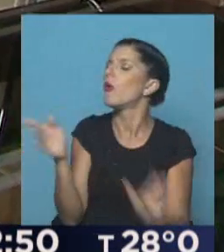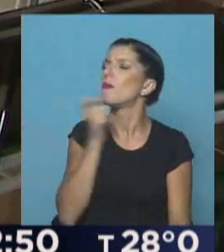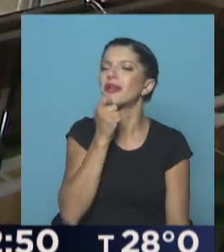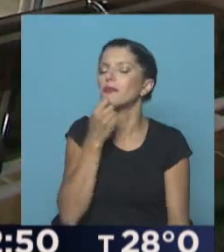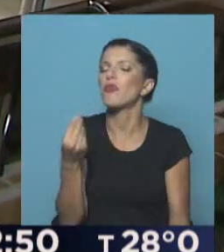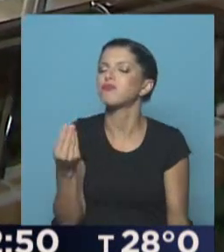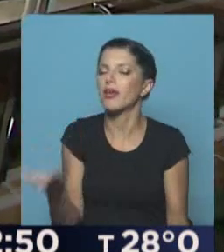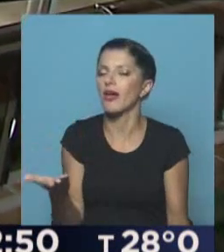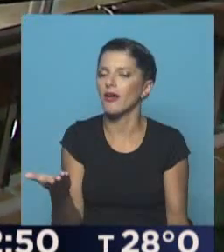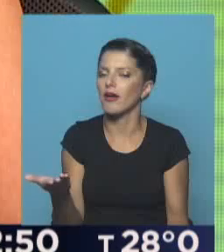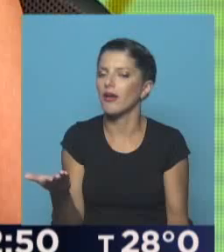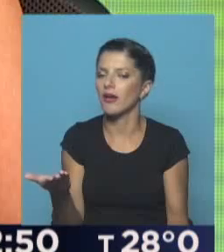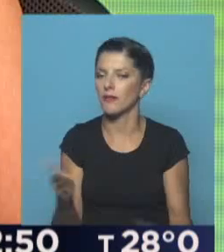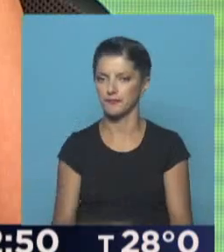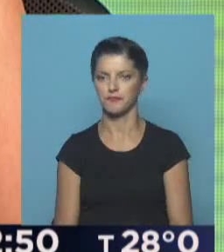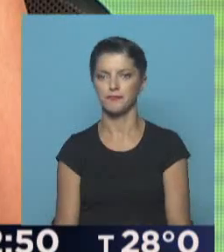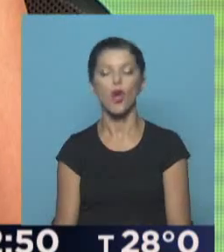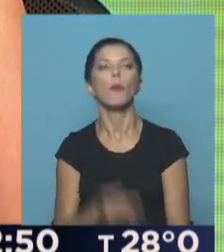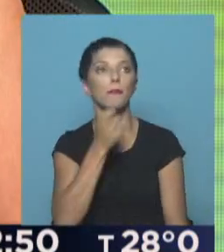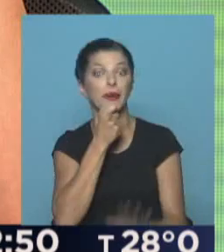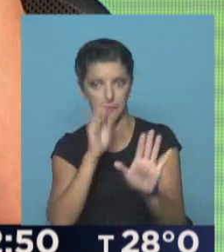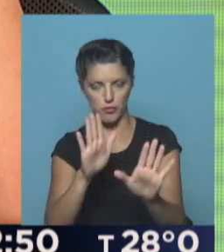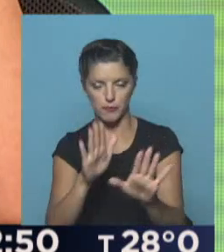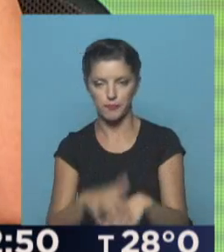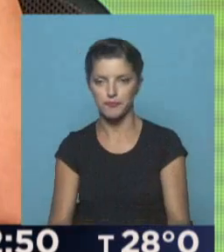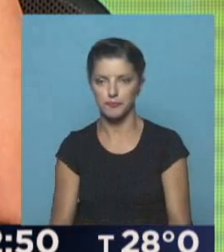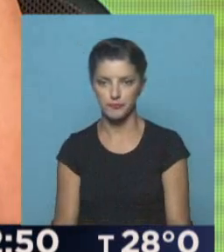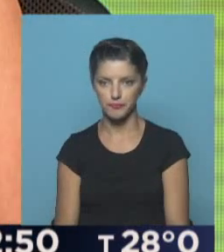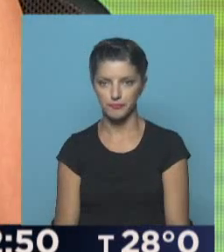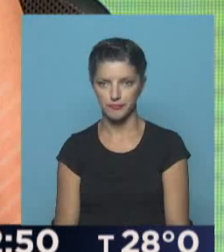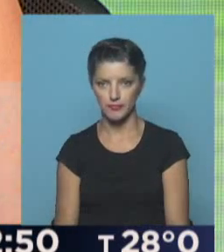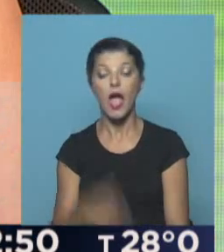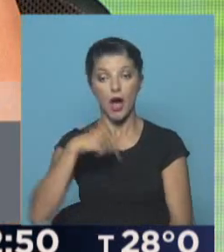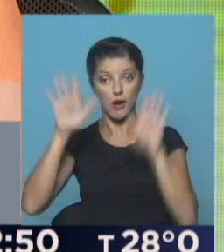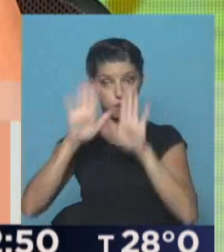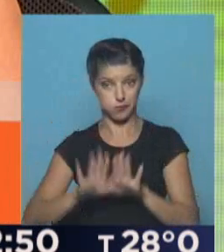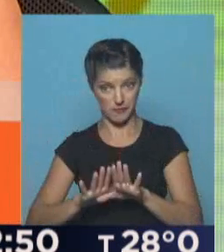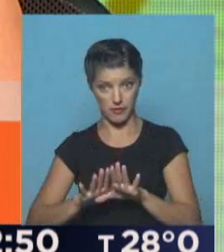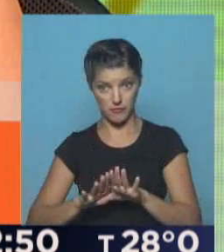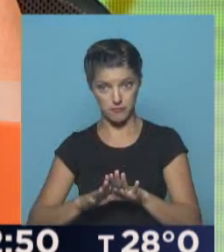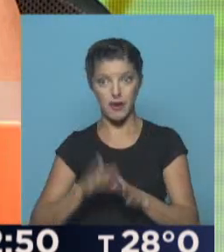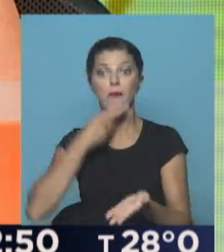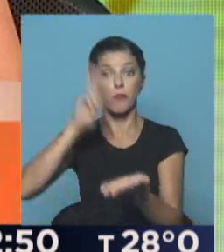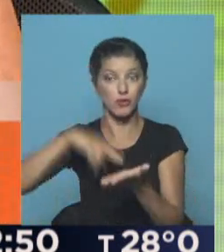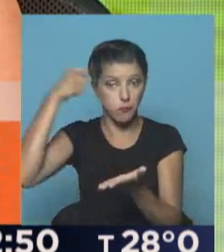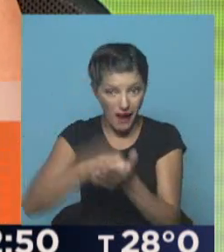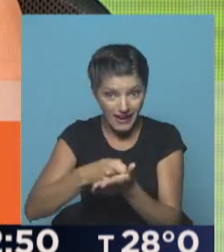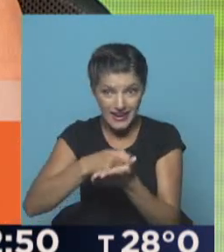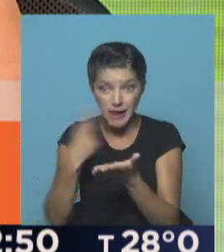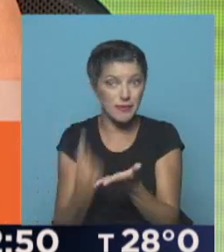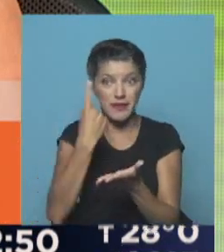qué? ¿A qué te referís? Me refiero a que, por ejemplo, se están preparando los cubanos para pagar impuestos por primera vez,